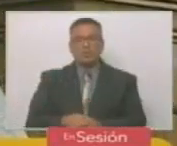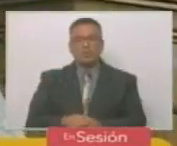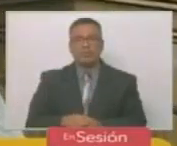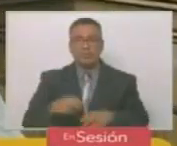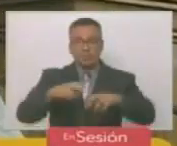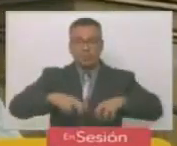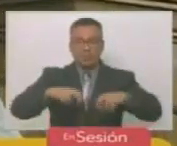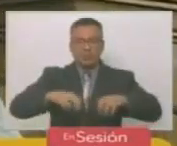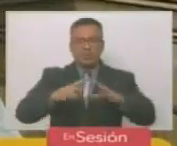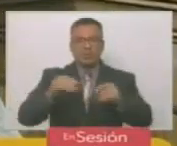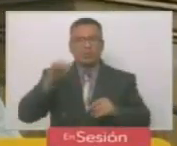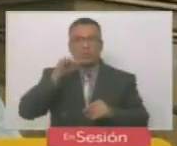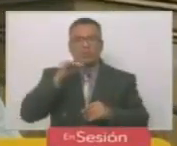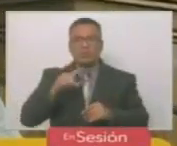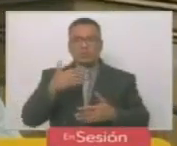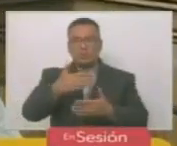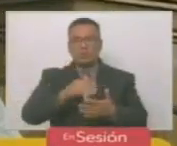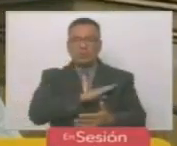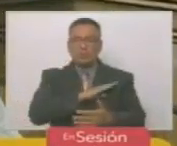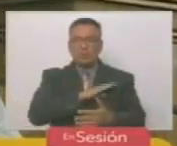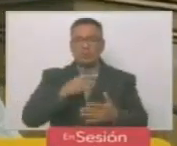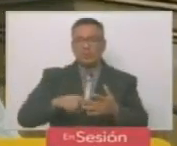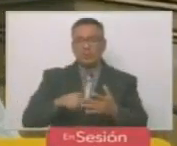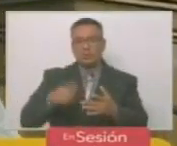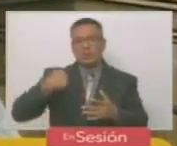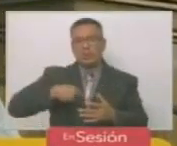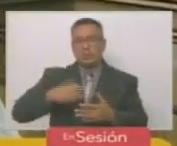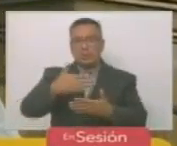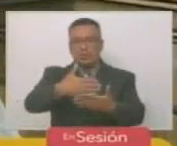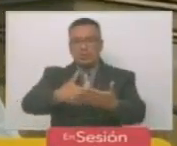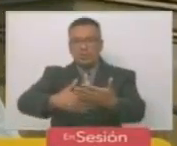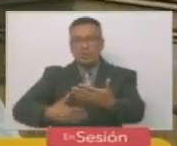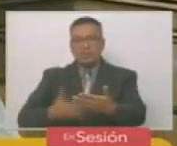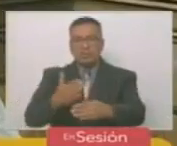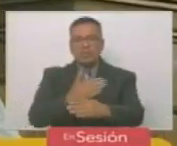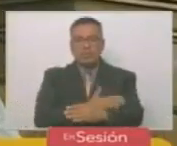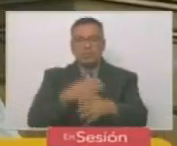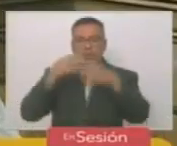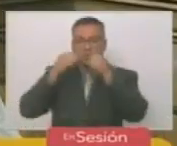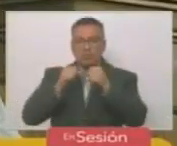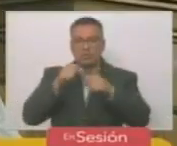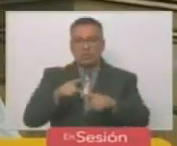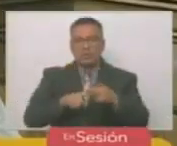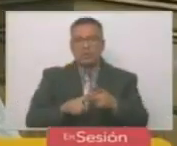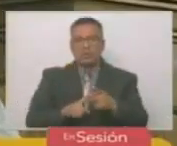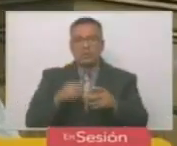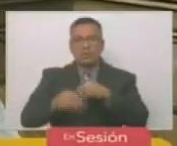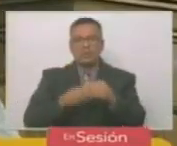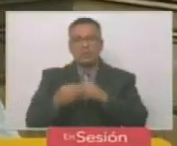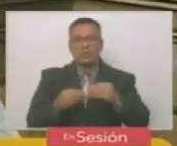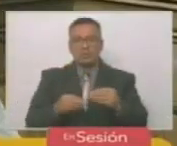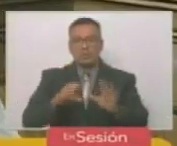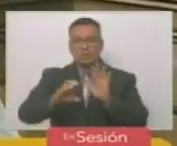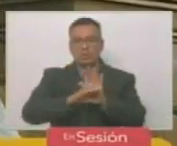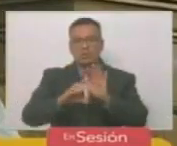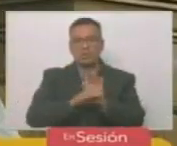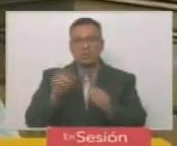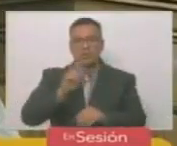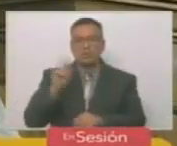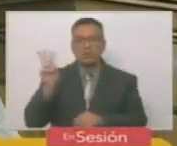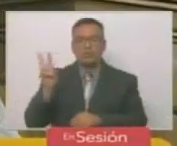a la información que sobre sí mismas se encuentre en el registro de antecedentes penales de conformidad con la Constitución de la